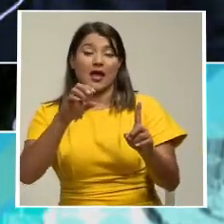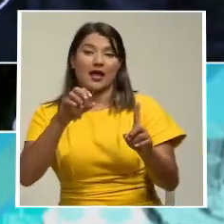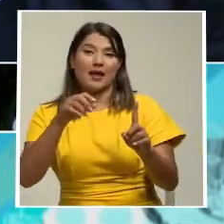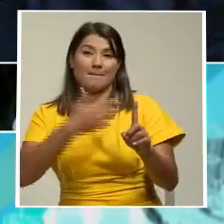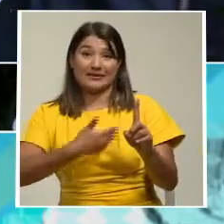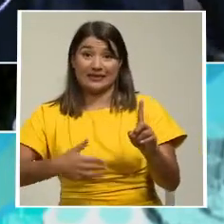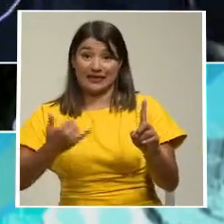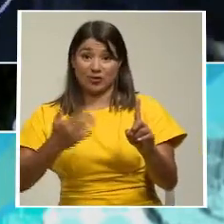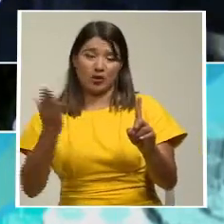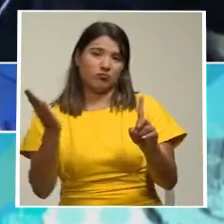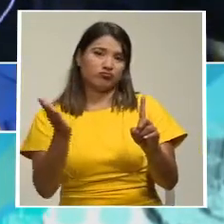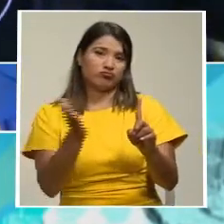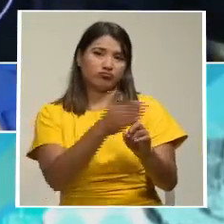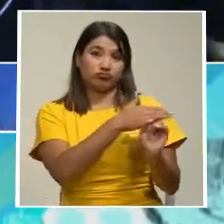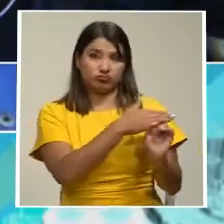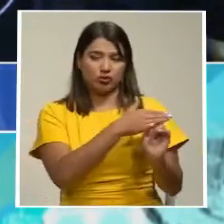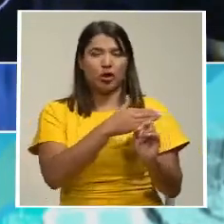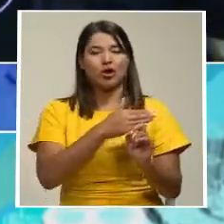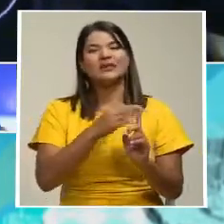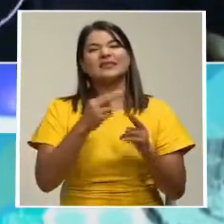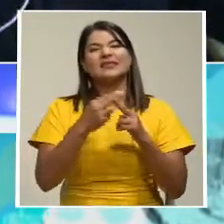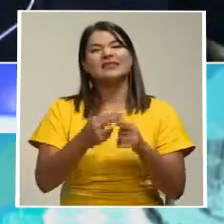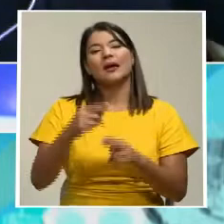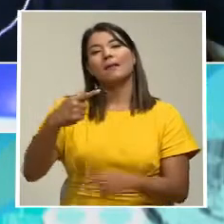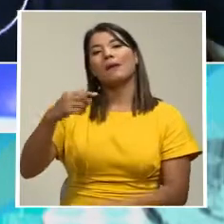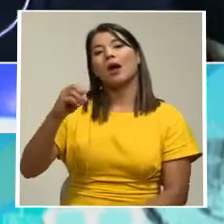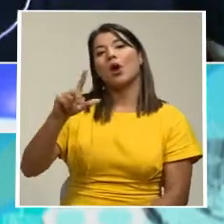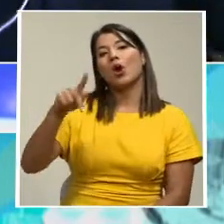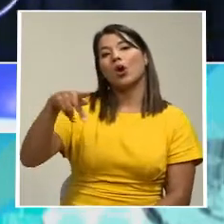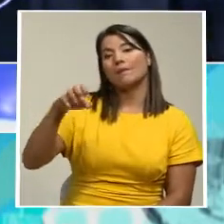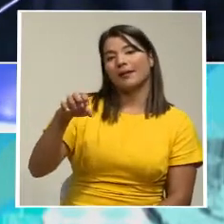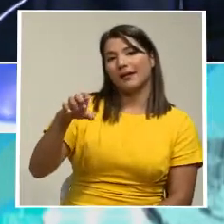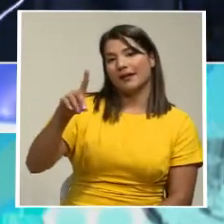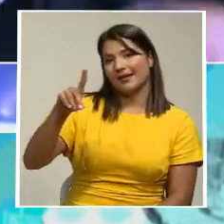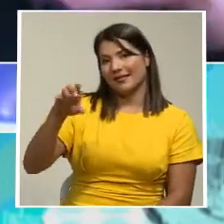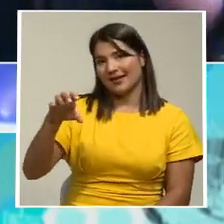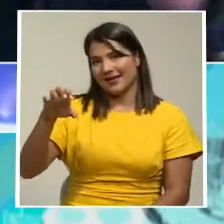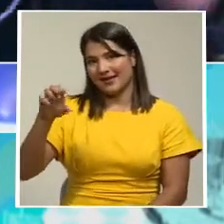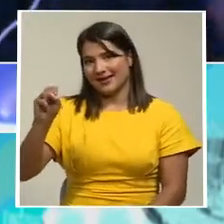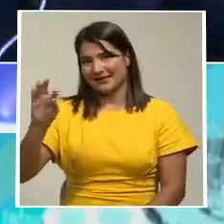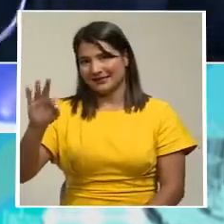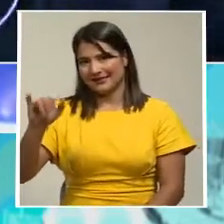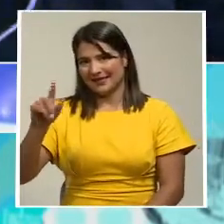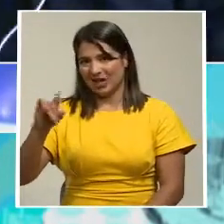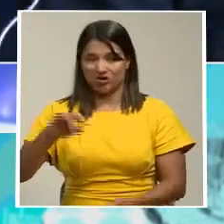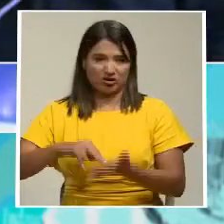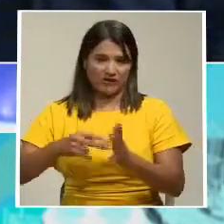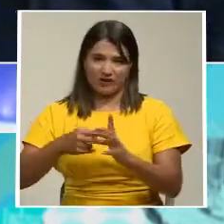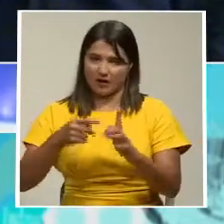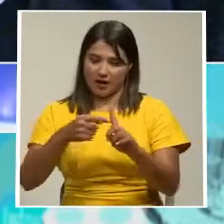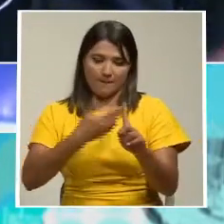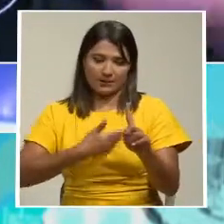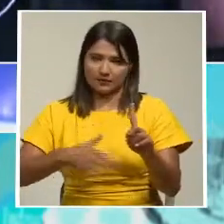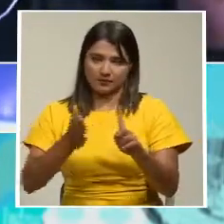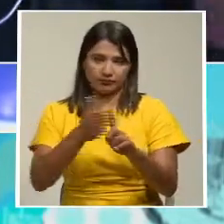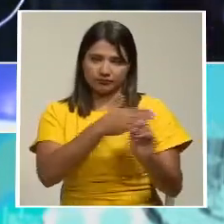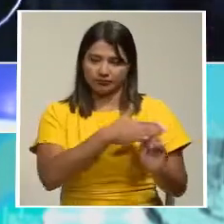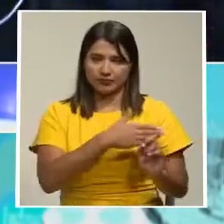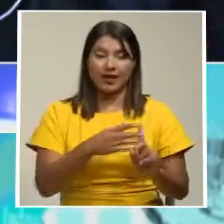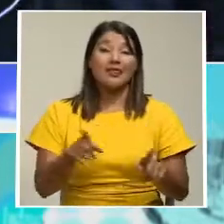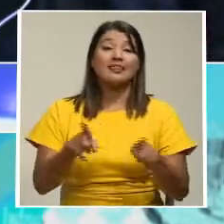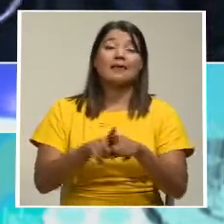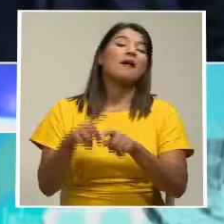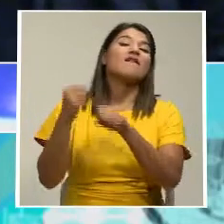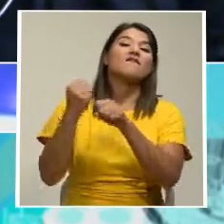en Nicaragua, como el capítulo nacional de PEN Internacional, decidieron cerrar. También la Fundación